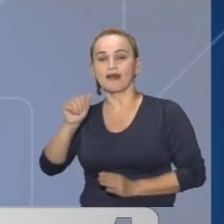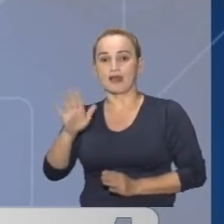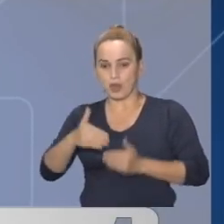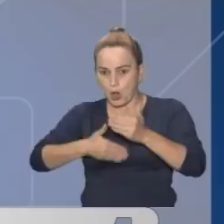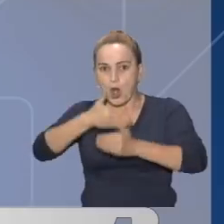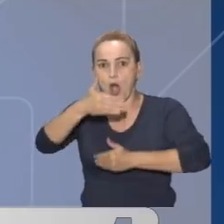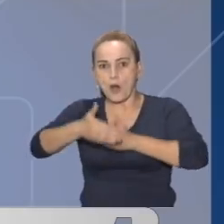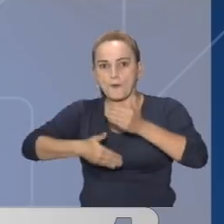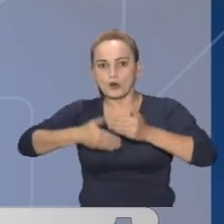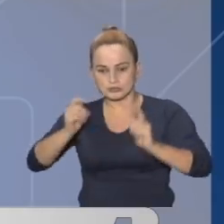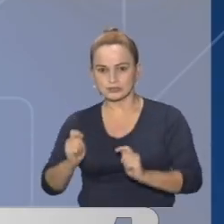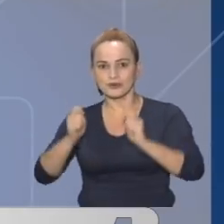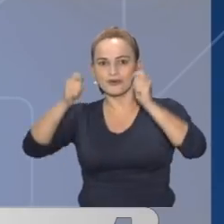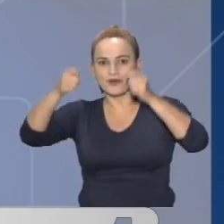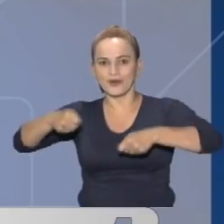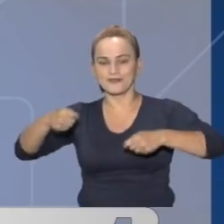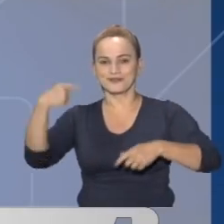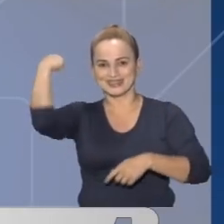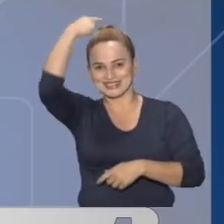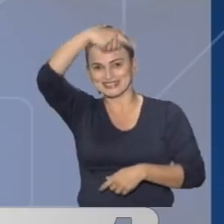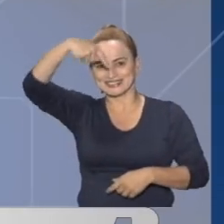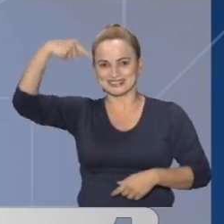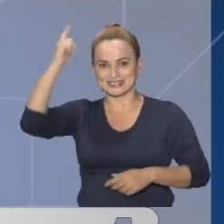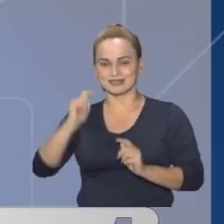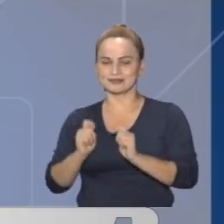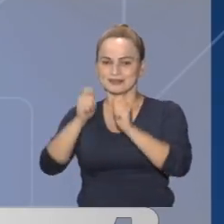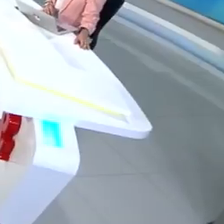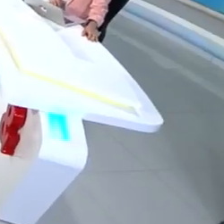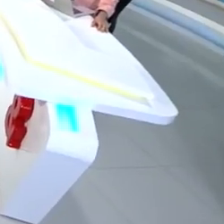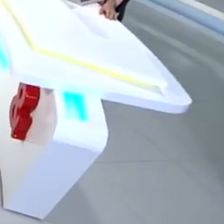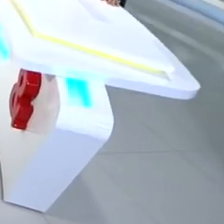proceso a la beatificación. Ya volvemos.